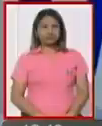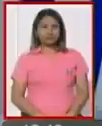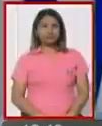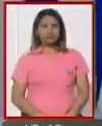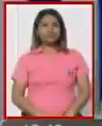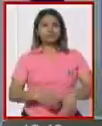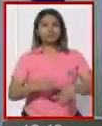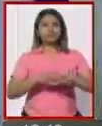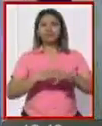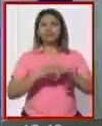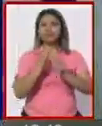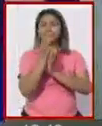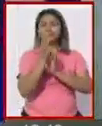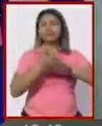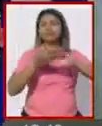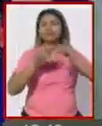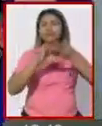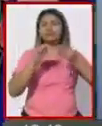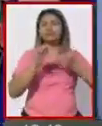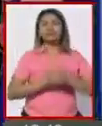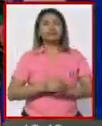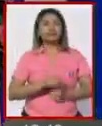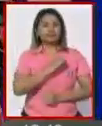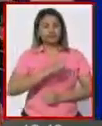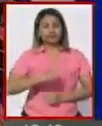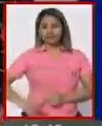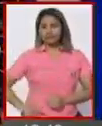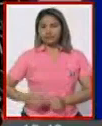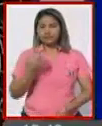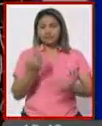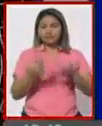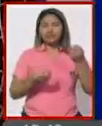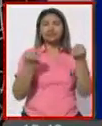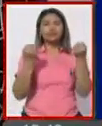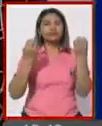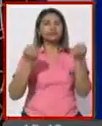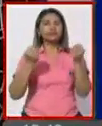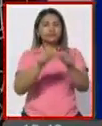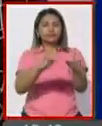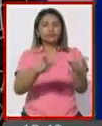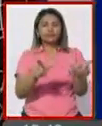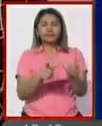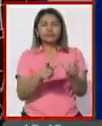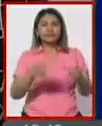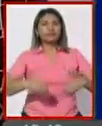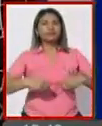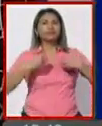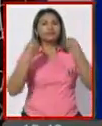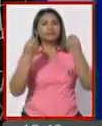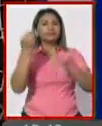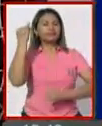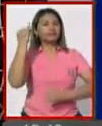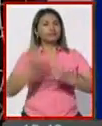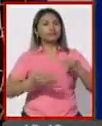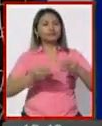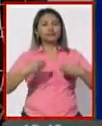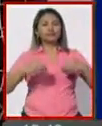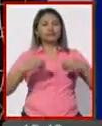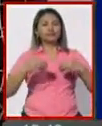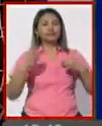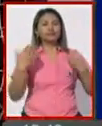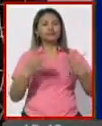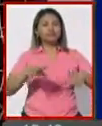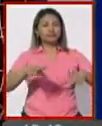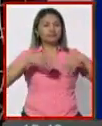Y sobre estas imágenes queremos comentarles que la alcaldía está evaluando la cantidad de puestos que van a entregar a los últimos comerciantes que